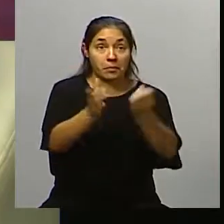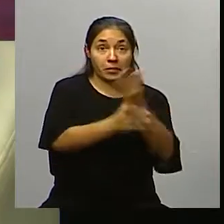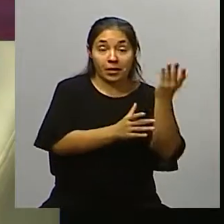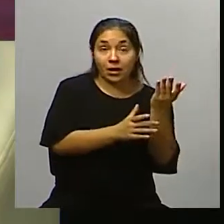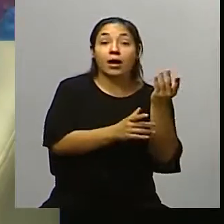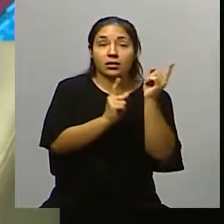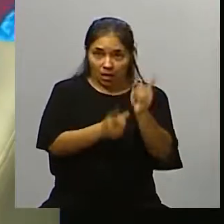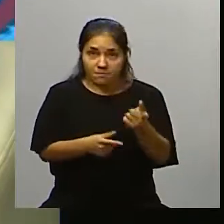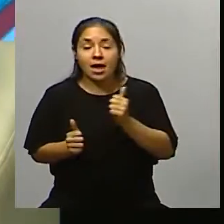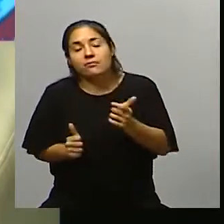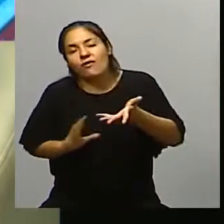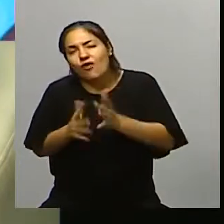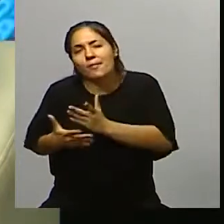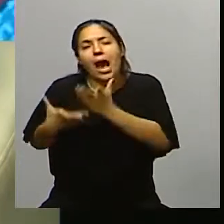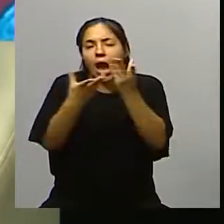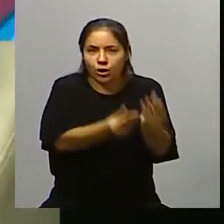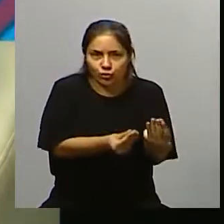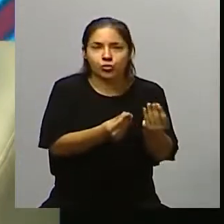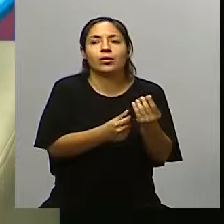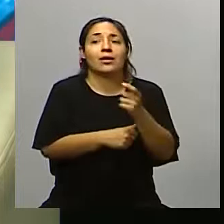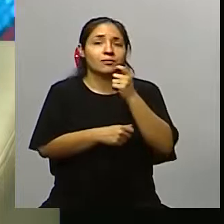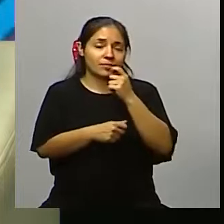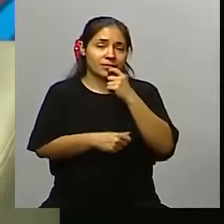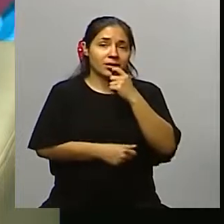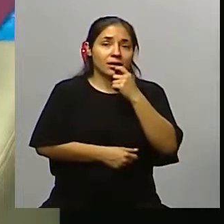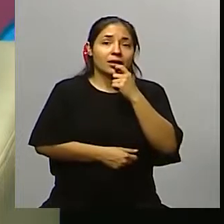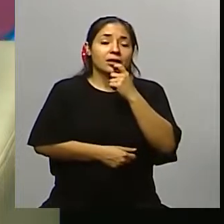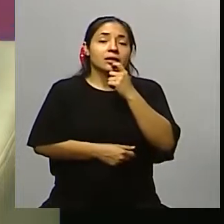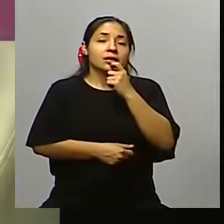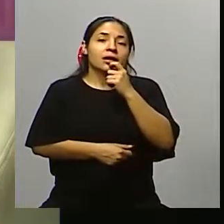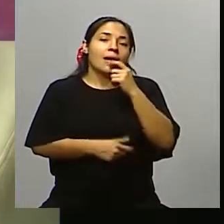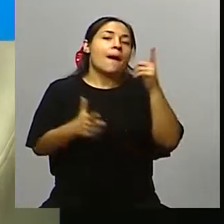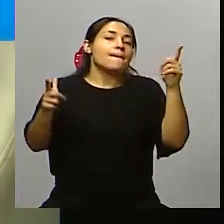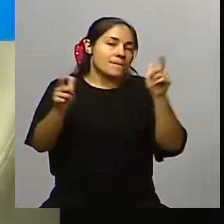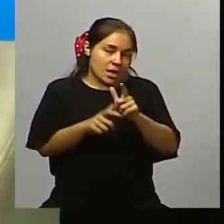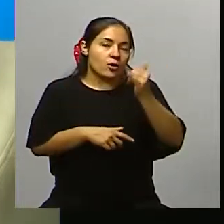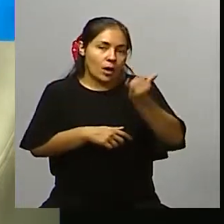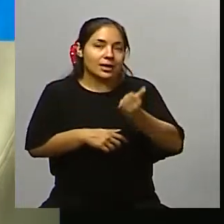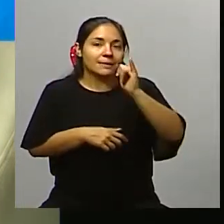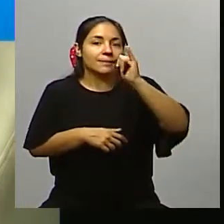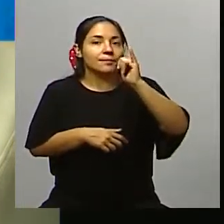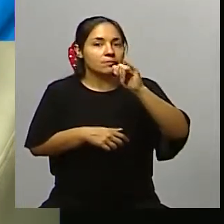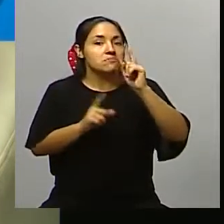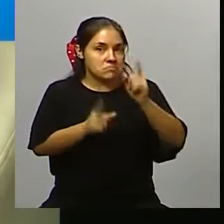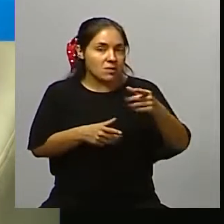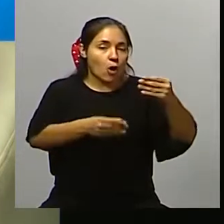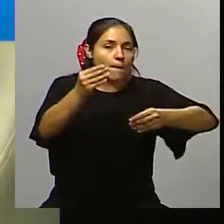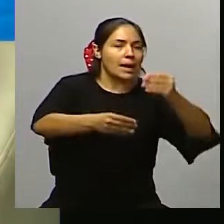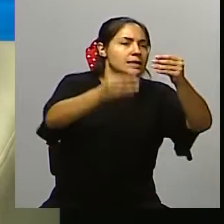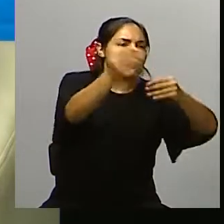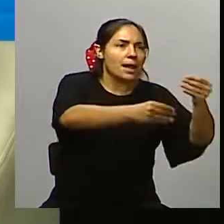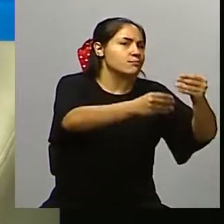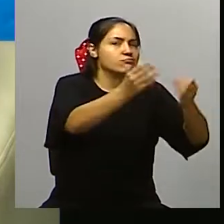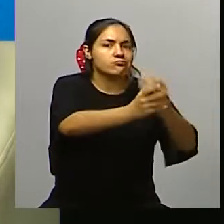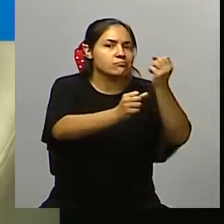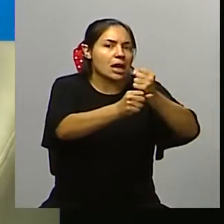los acompañó al día de hoy, con el repro se sigue acompañando en menor cantidad, ¿no? Pero se sigue acompañando